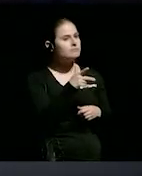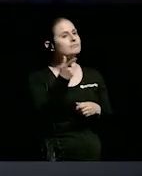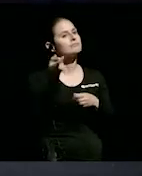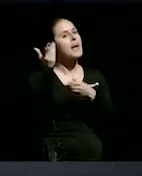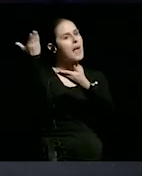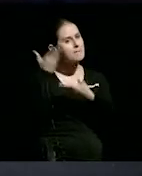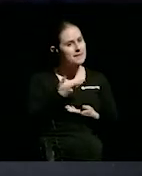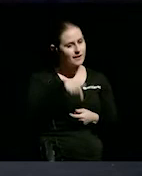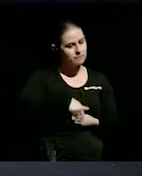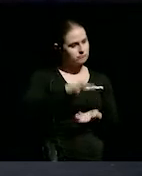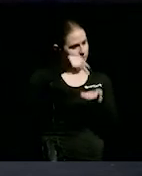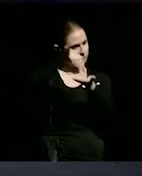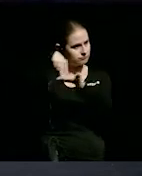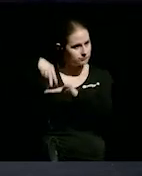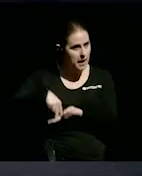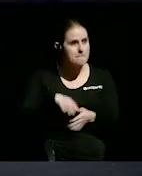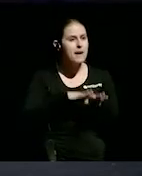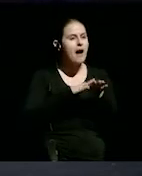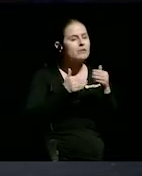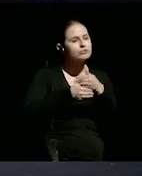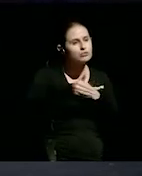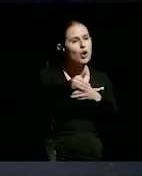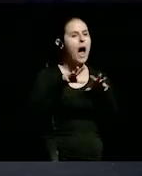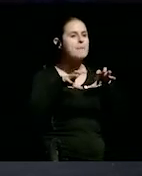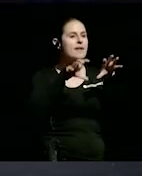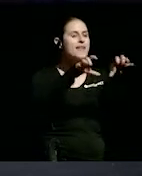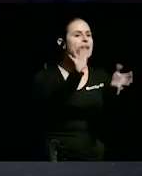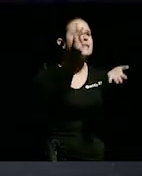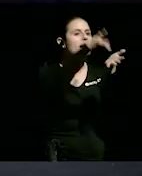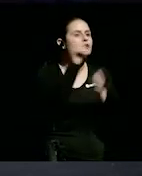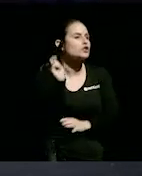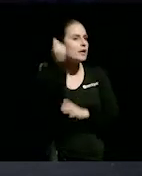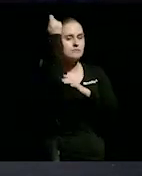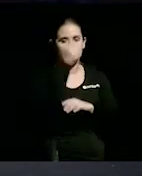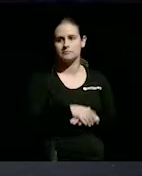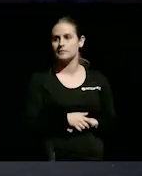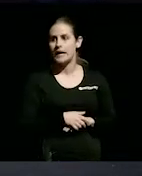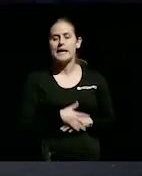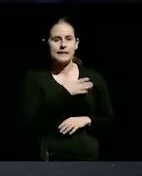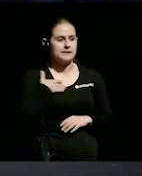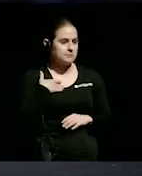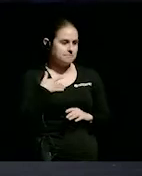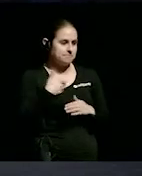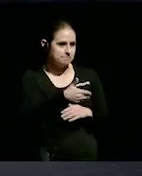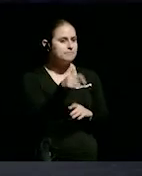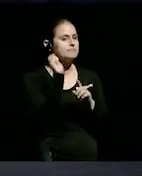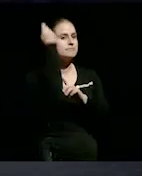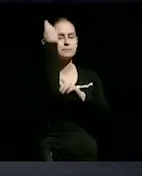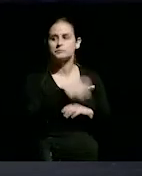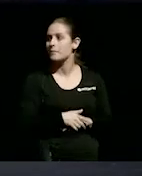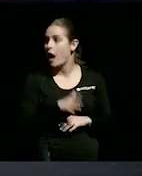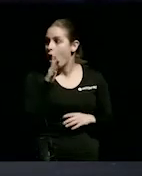por avanzar, por aprender, para llegar a esos niveles, pero bueno, andamos en ello. Bueno, ahora es el turno de